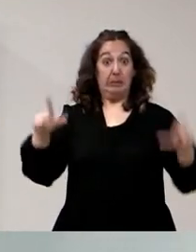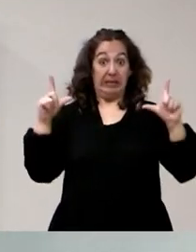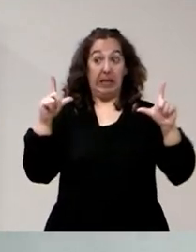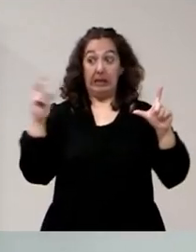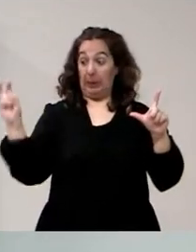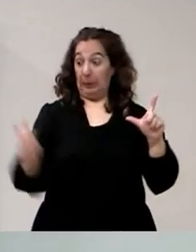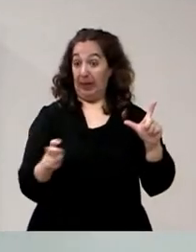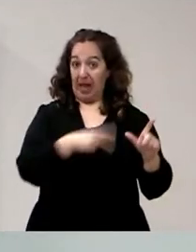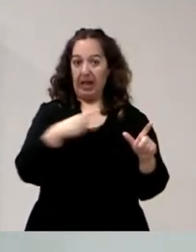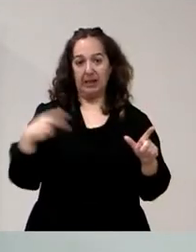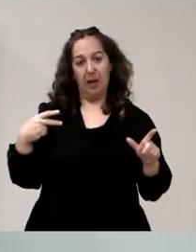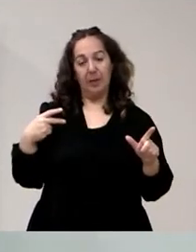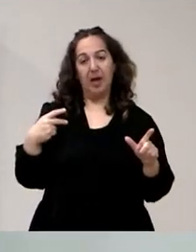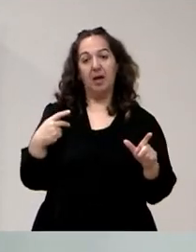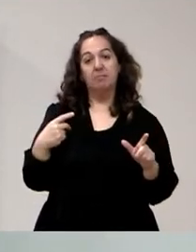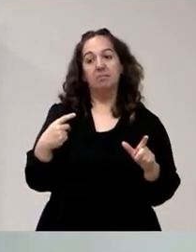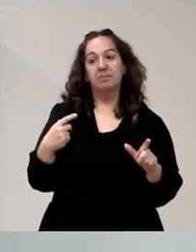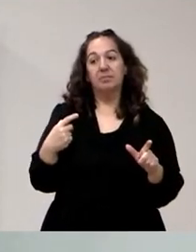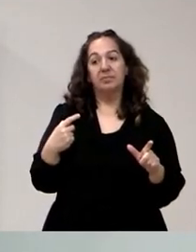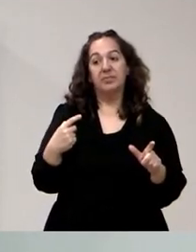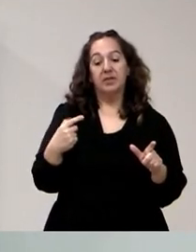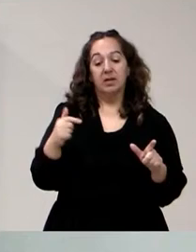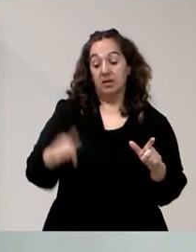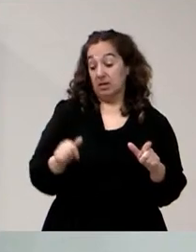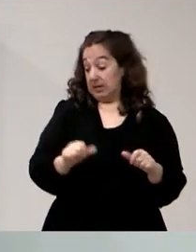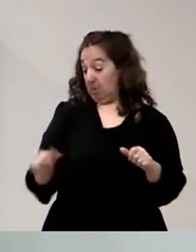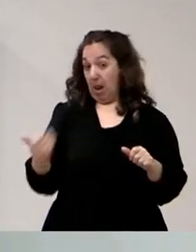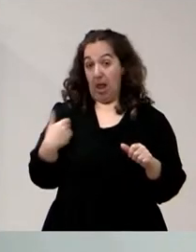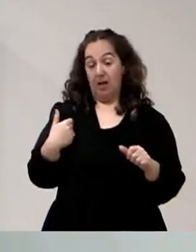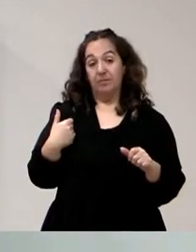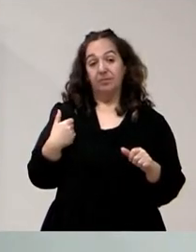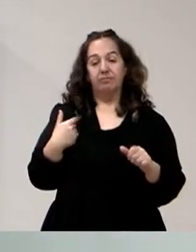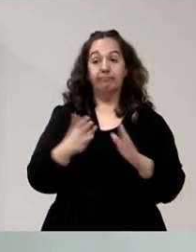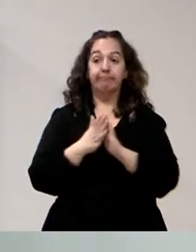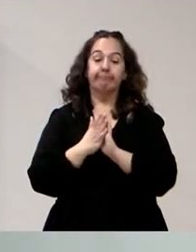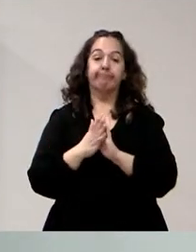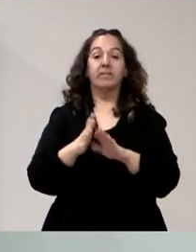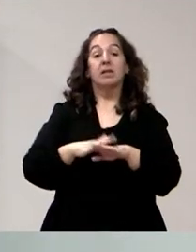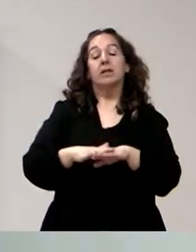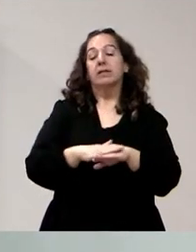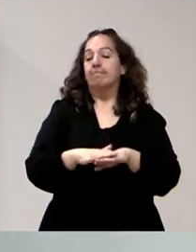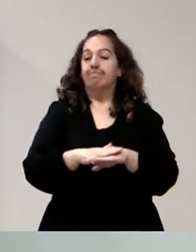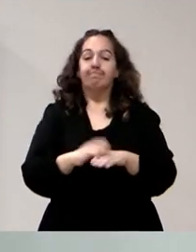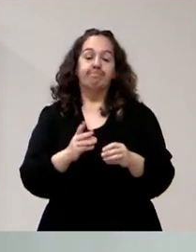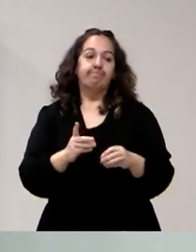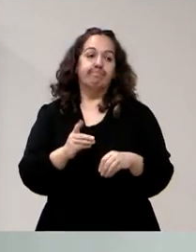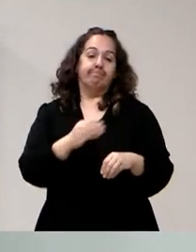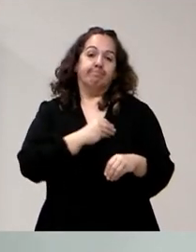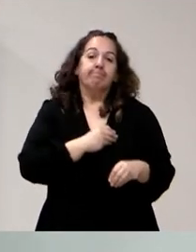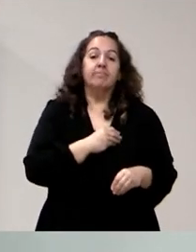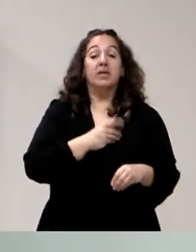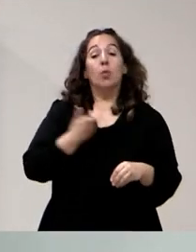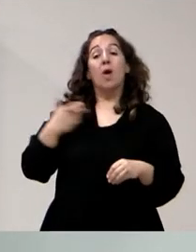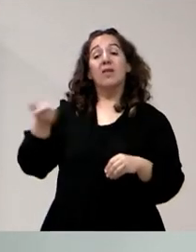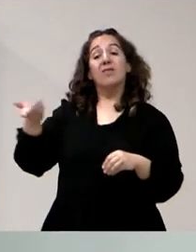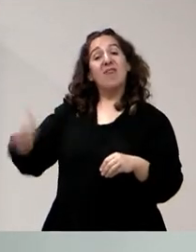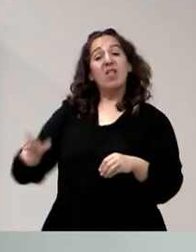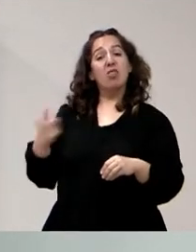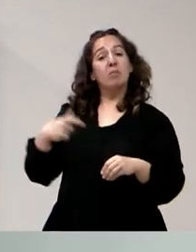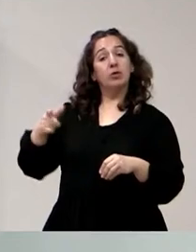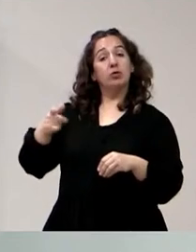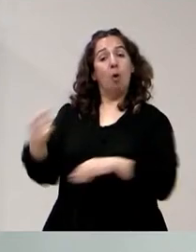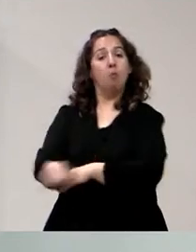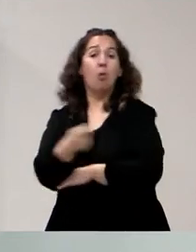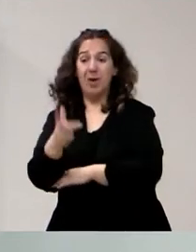que viene a cantabria en esta semana las condolencias y el pesar por el fallecimiento de ese bombero que que